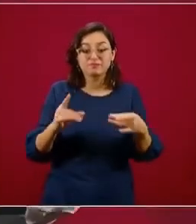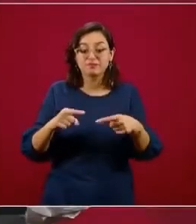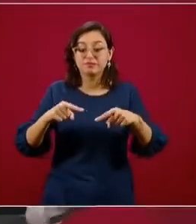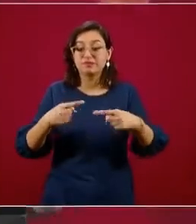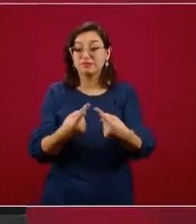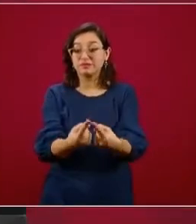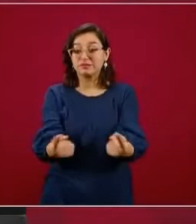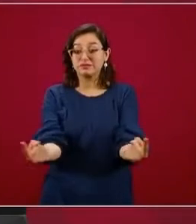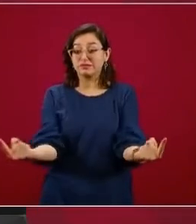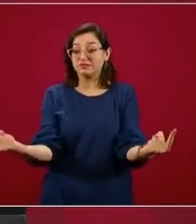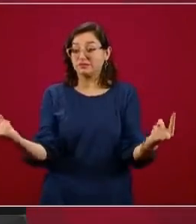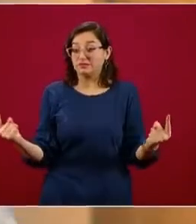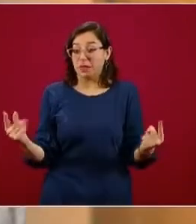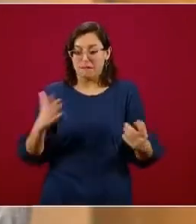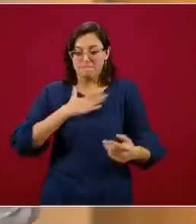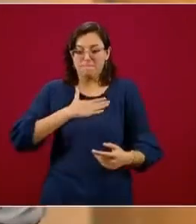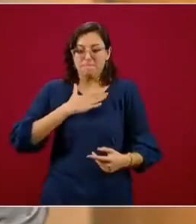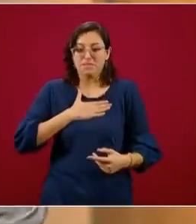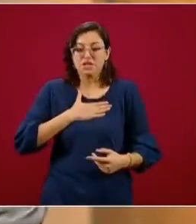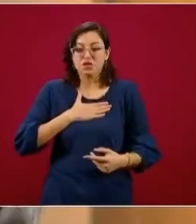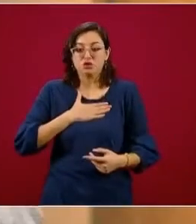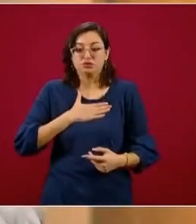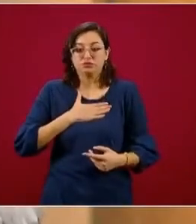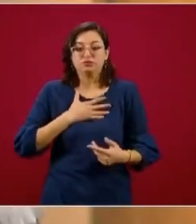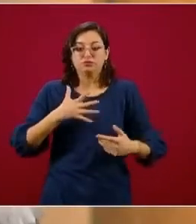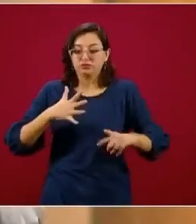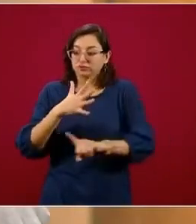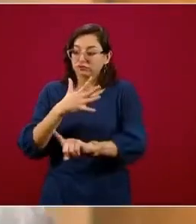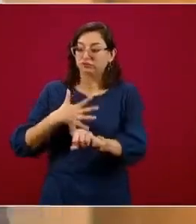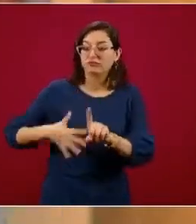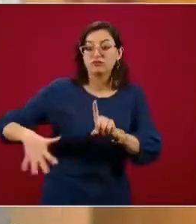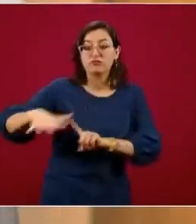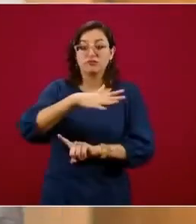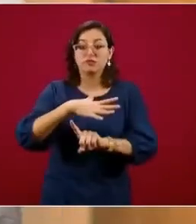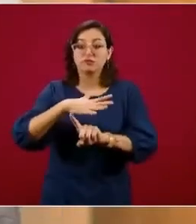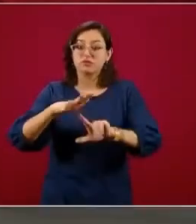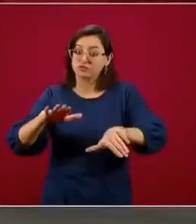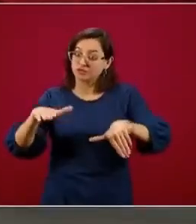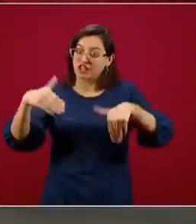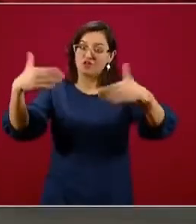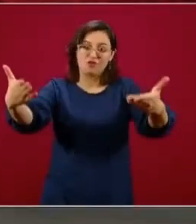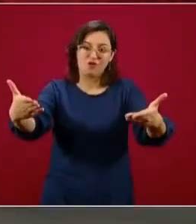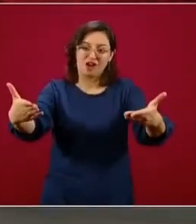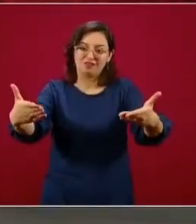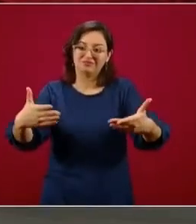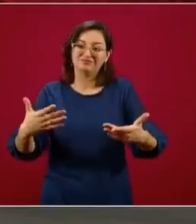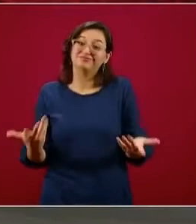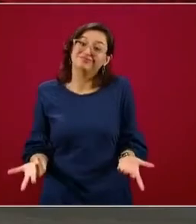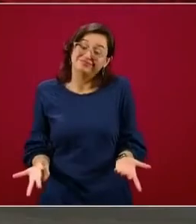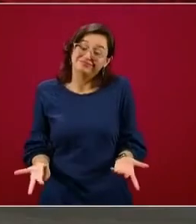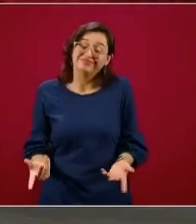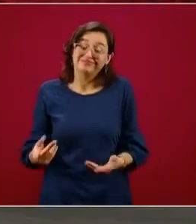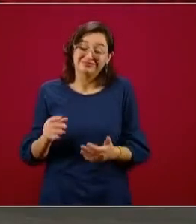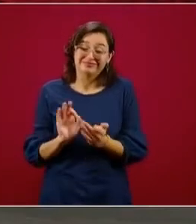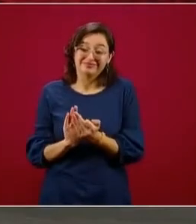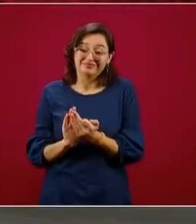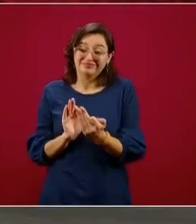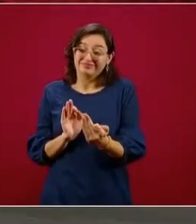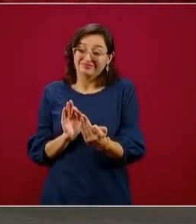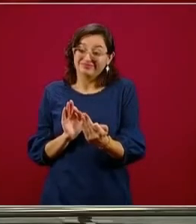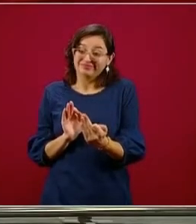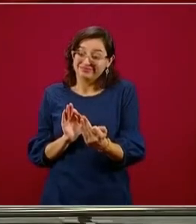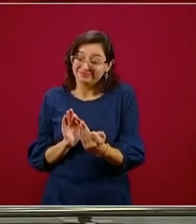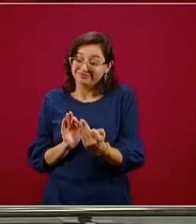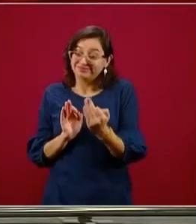espacio íntimo, el espacio social y el espacio público. Y estos son las distintas